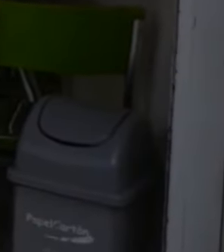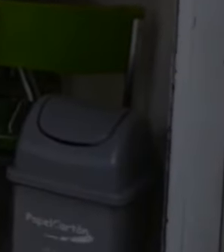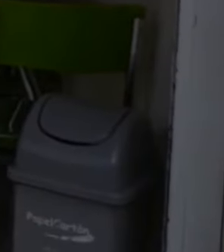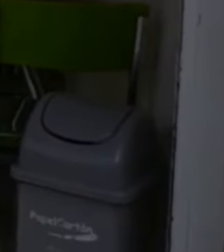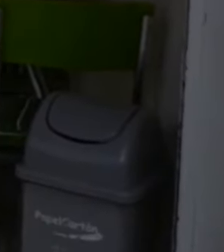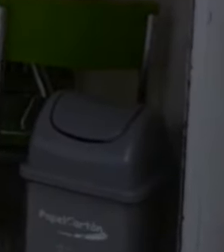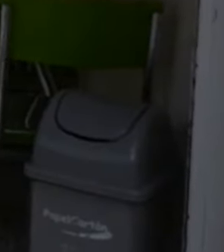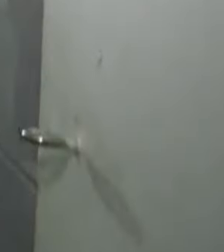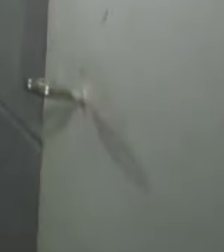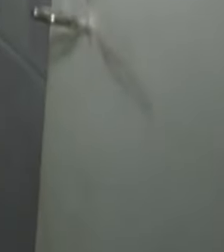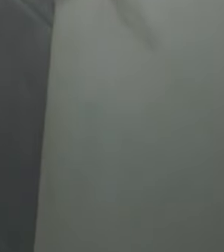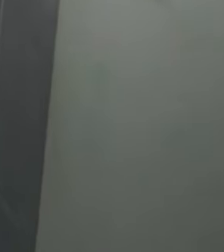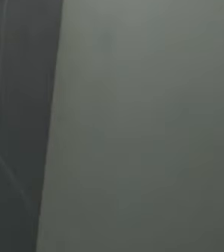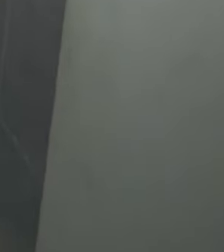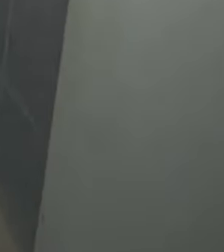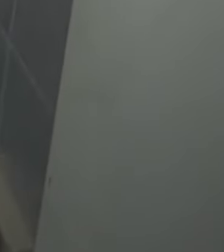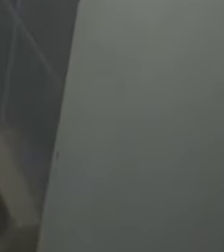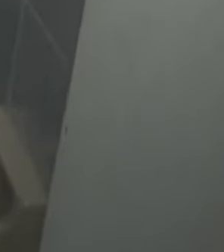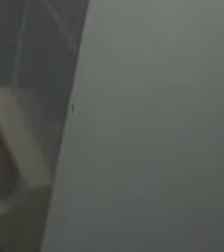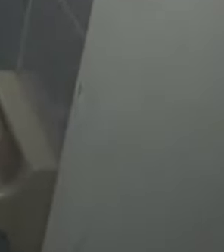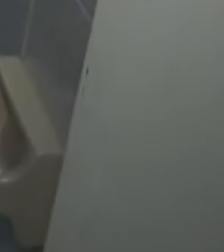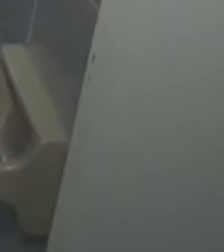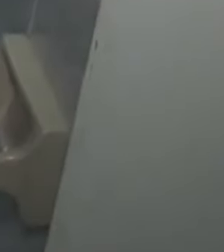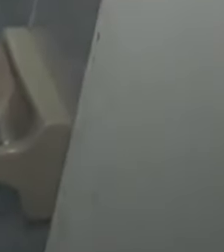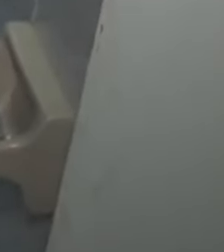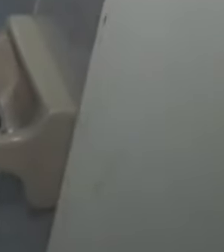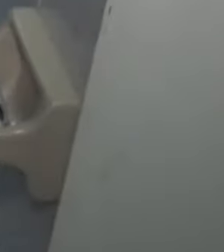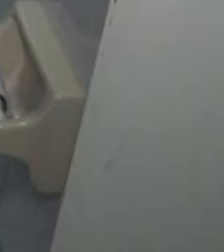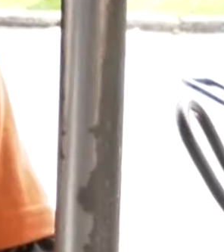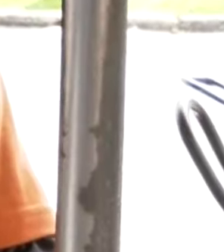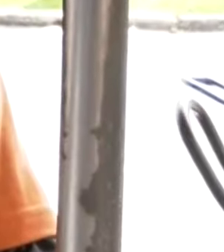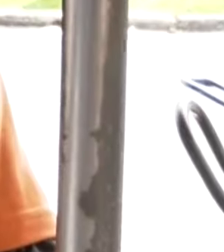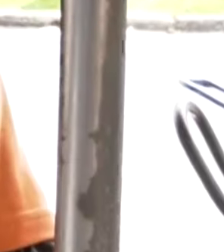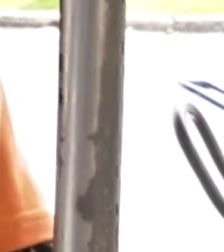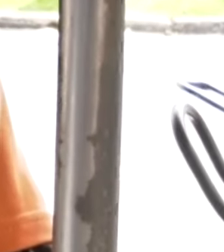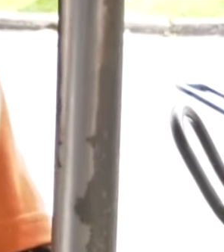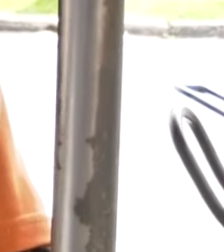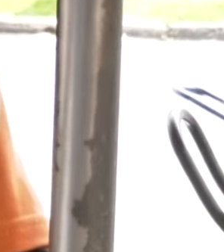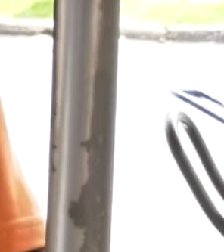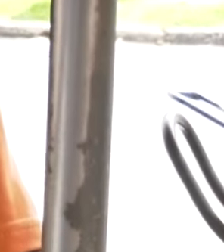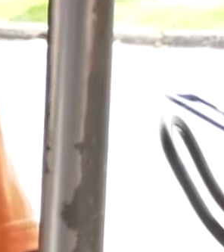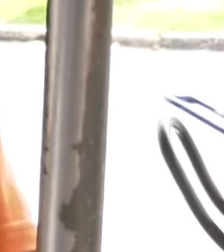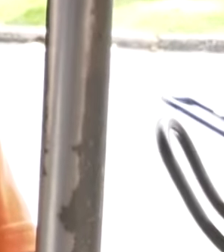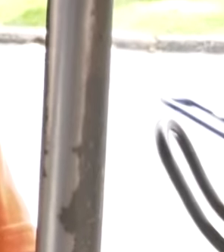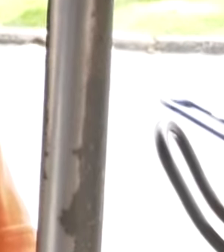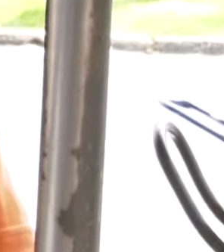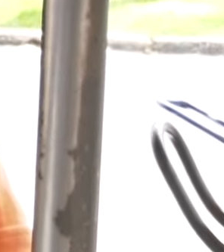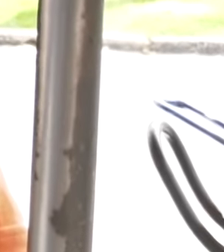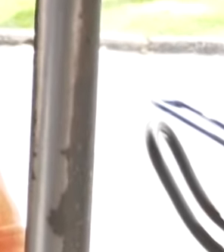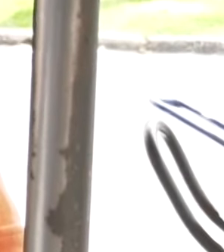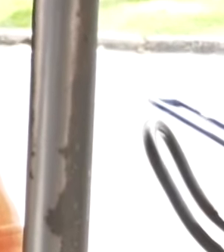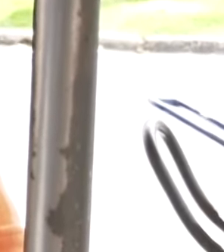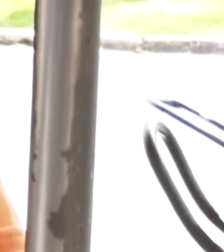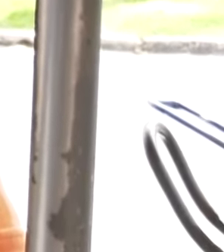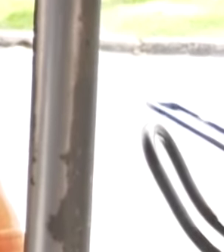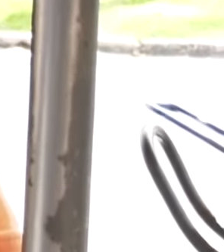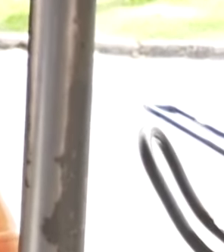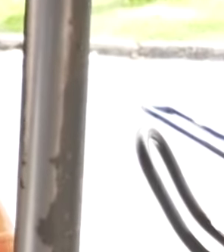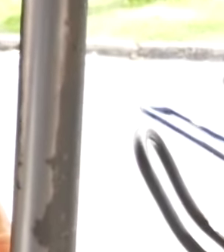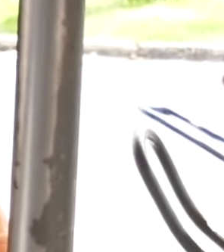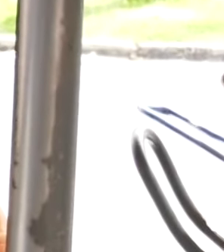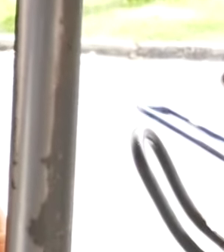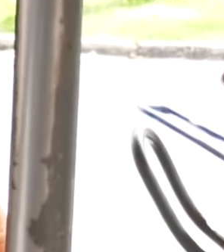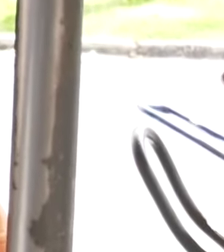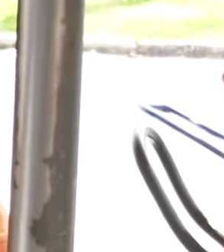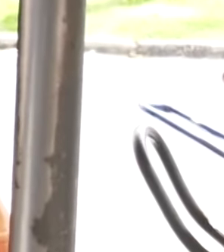comerciantes está dividida por las medidas. Toca ahorrar agua porque mucha gente pone a lavar los carros, a gastar agua por ahí en lo que no deben,